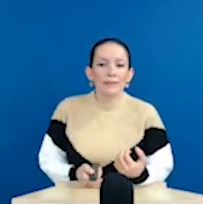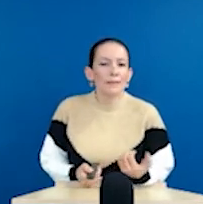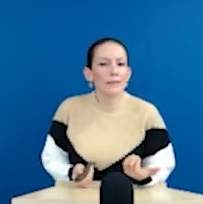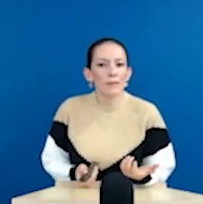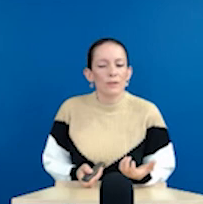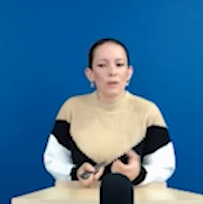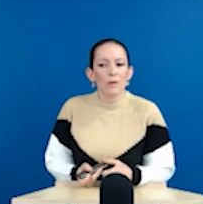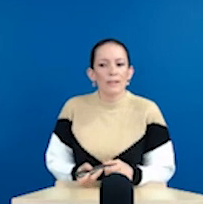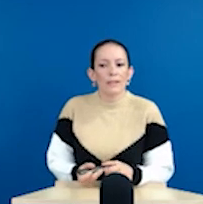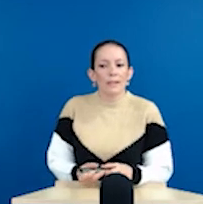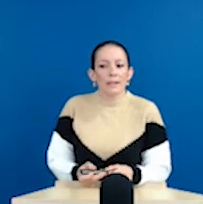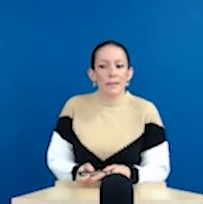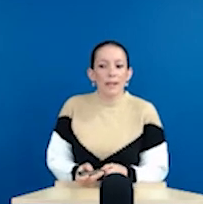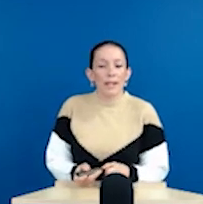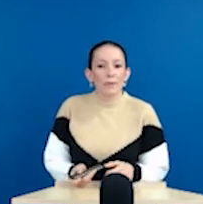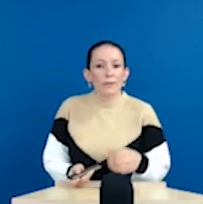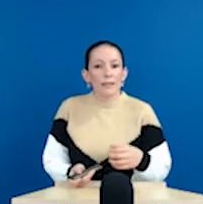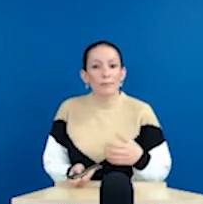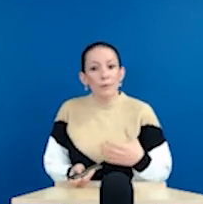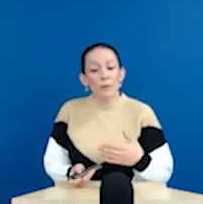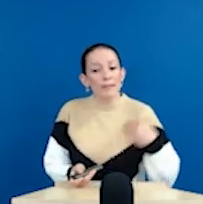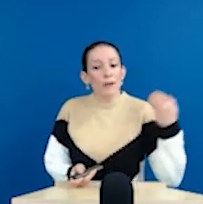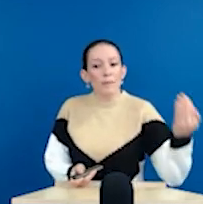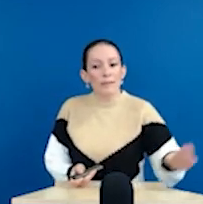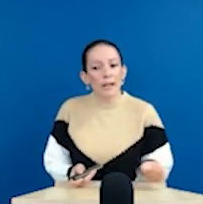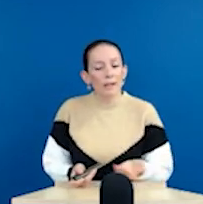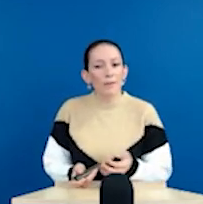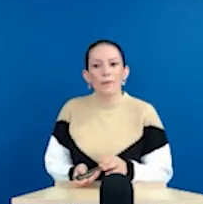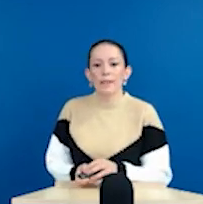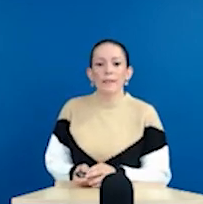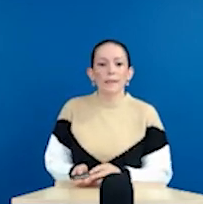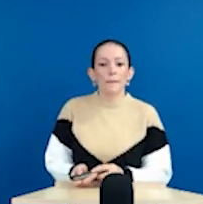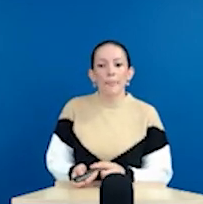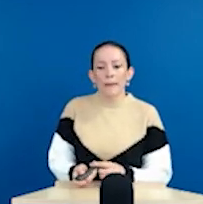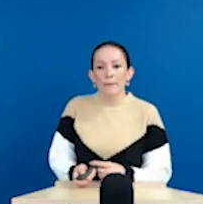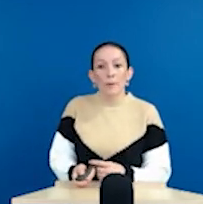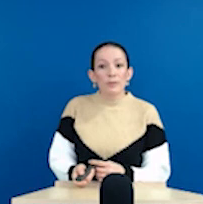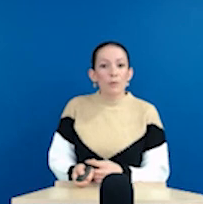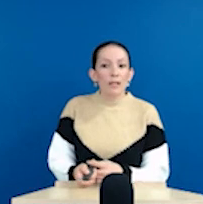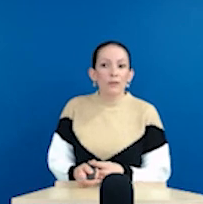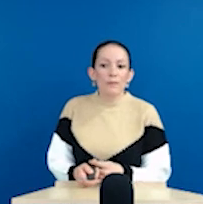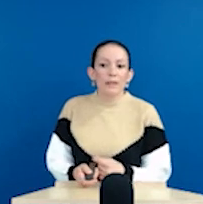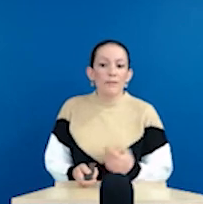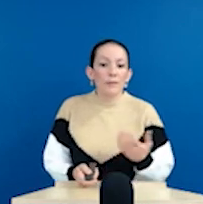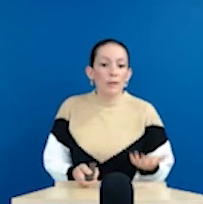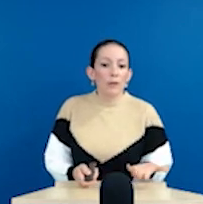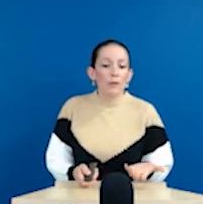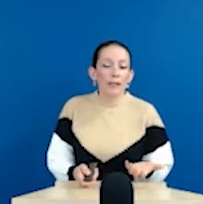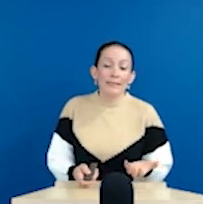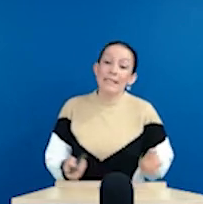nosotros sienten sensaciones de olores que para ellos es mucho más aumentado. Podemos ayudarles con